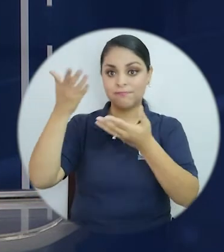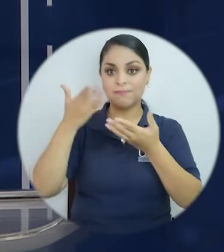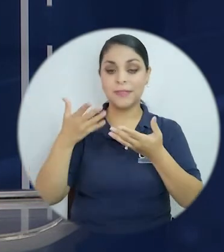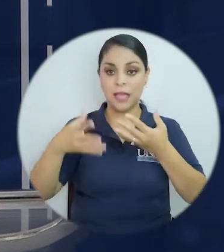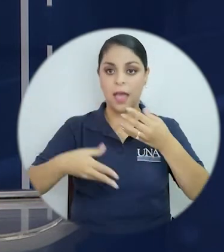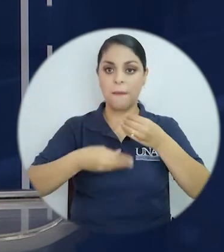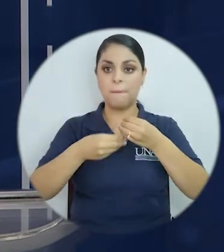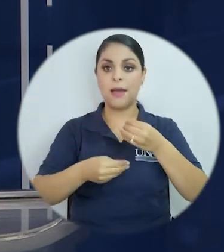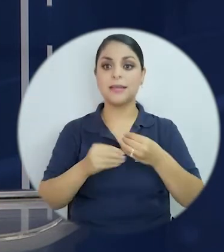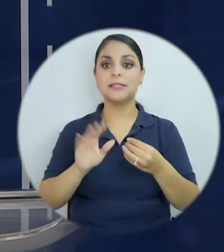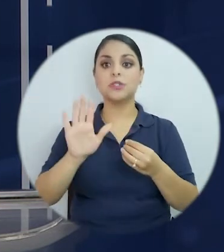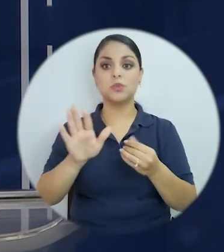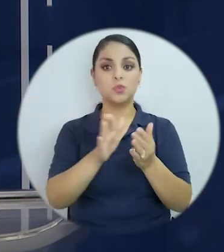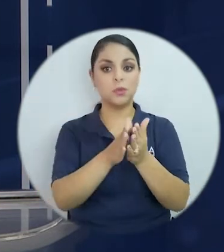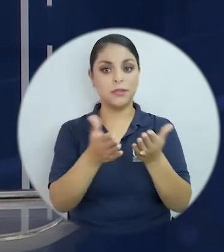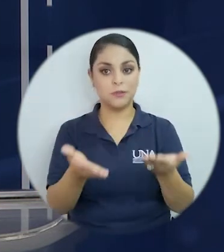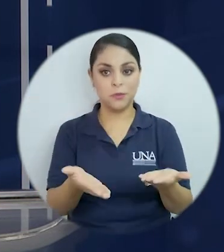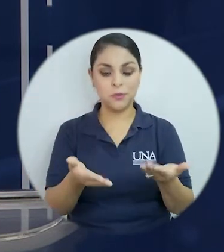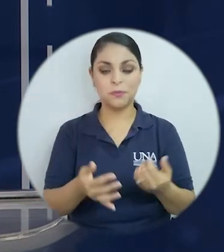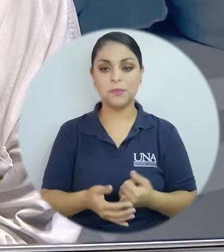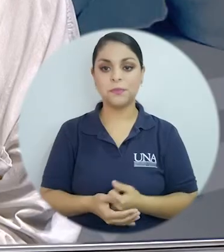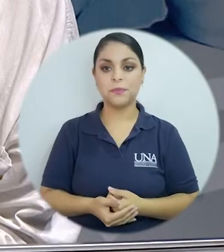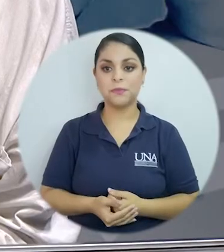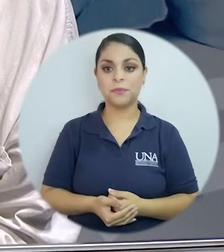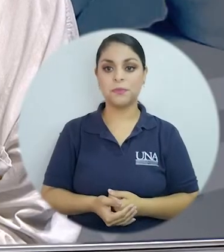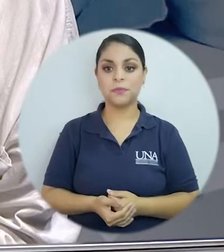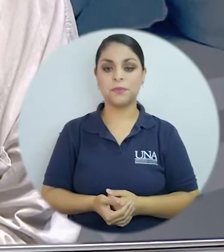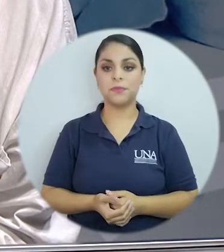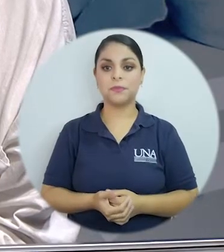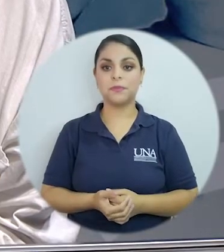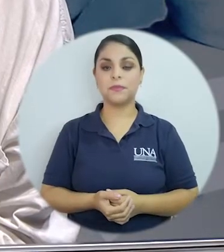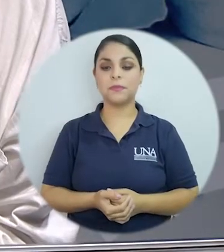muchos más ahí en el libro que usted escribió,